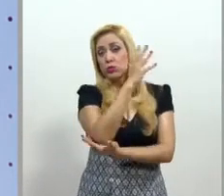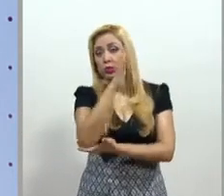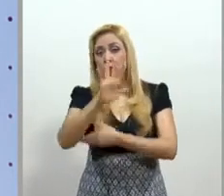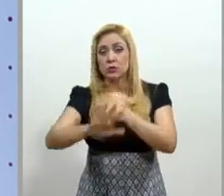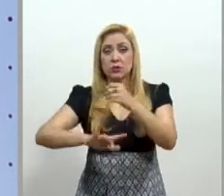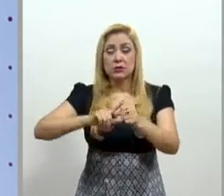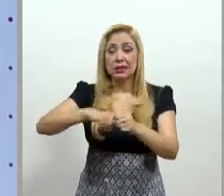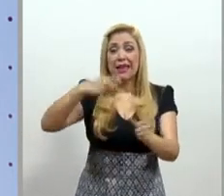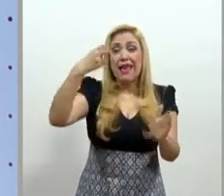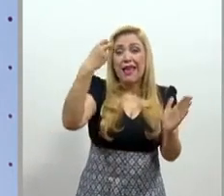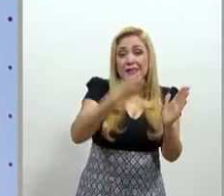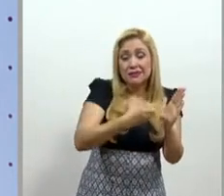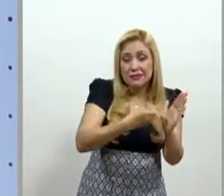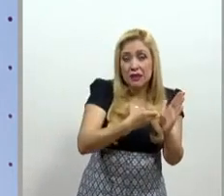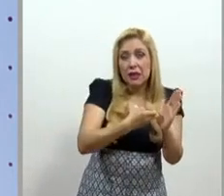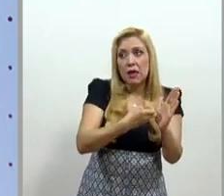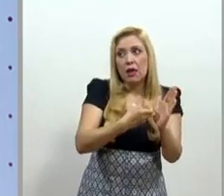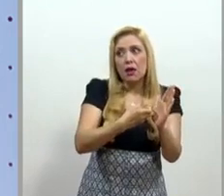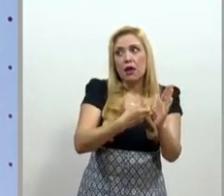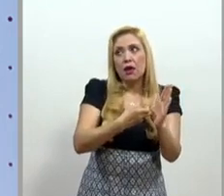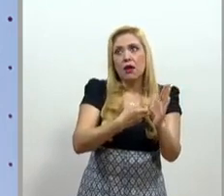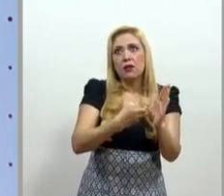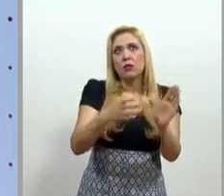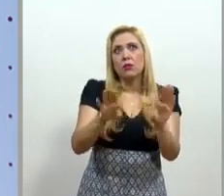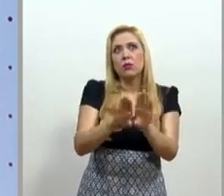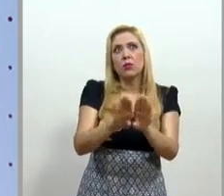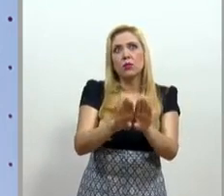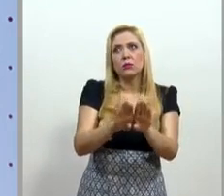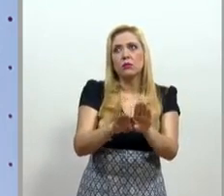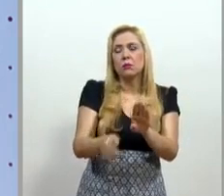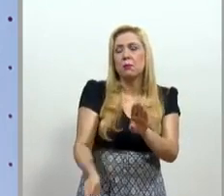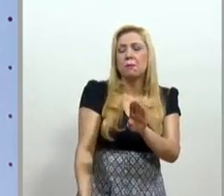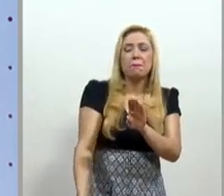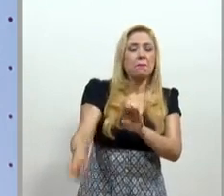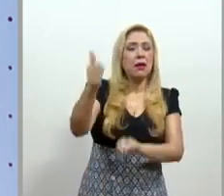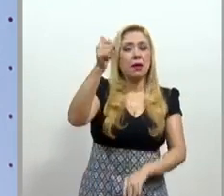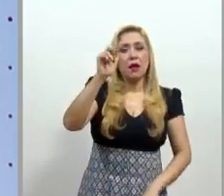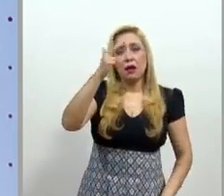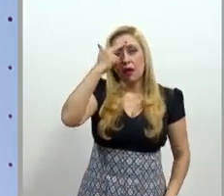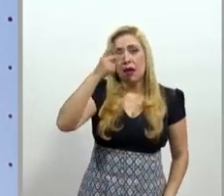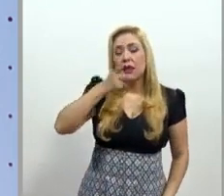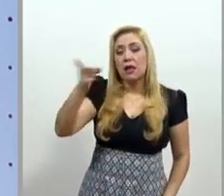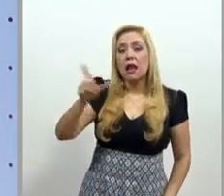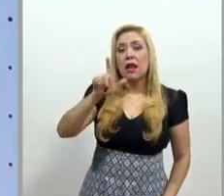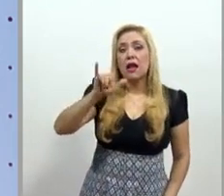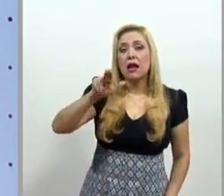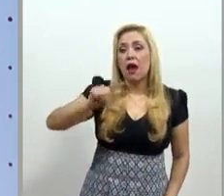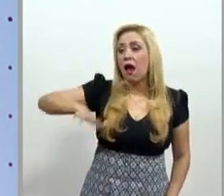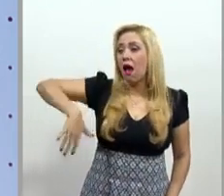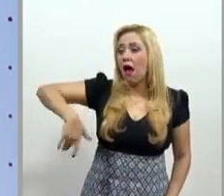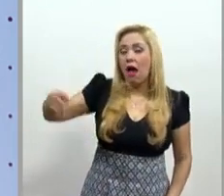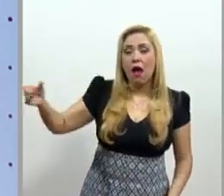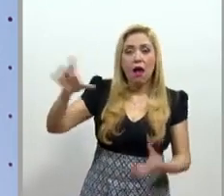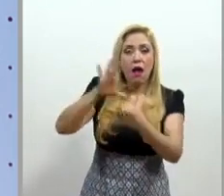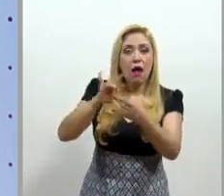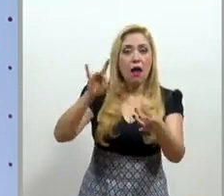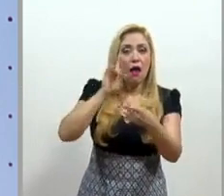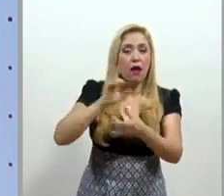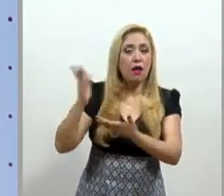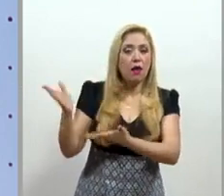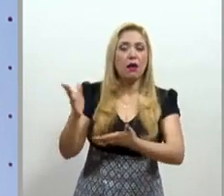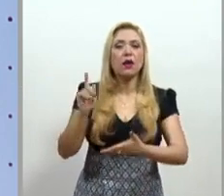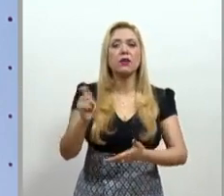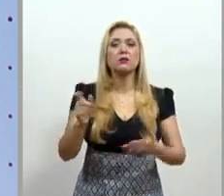Ese constitucionalismo medioambiental que nos remonta a la primera participación de Lina, nos dice que nos estamos alejando de esta idea de que el ser humano